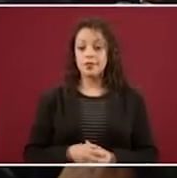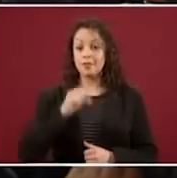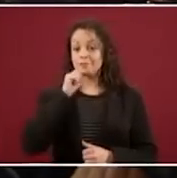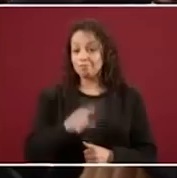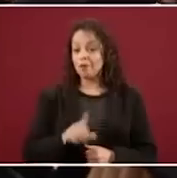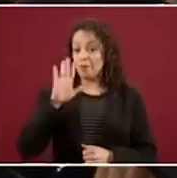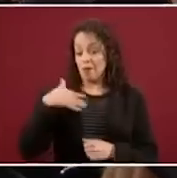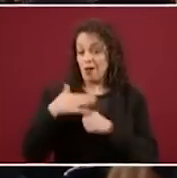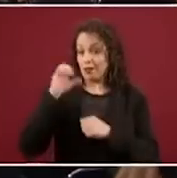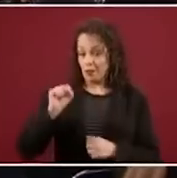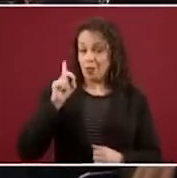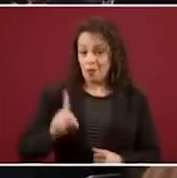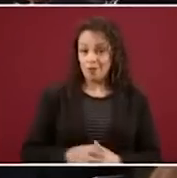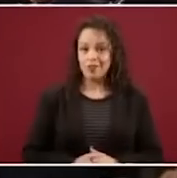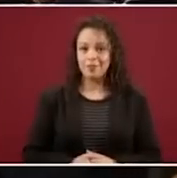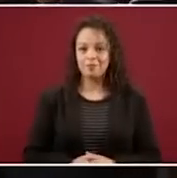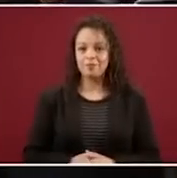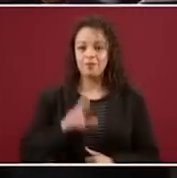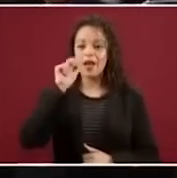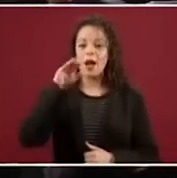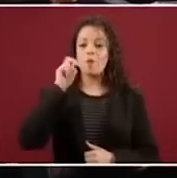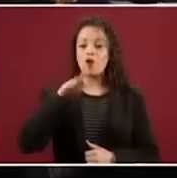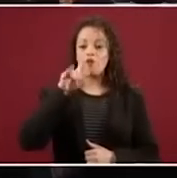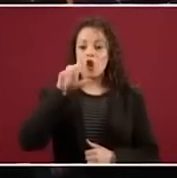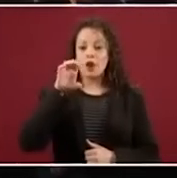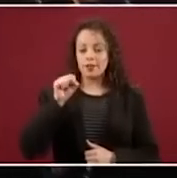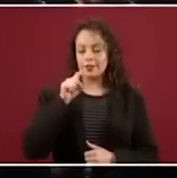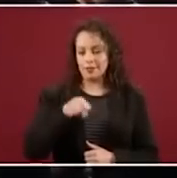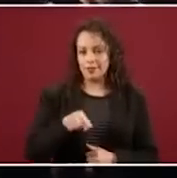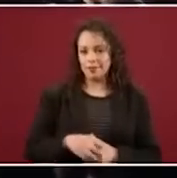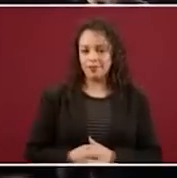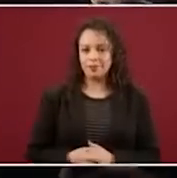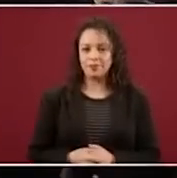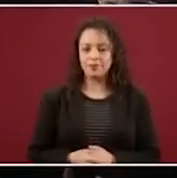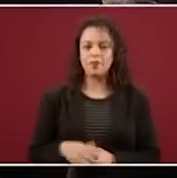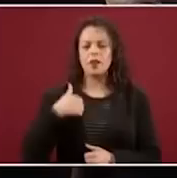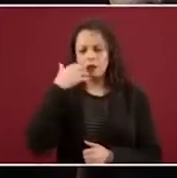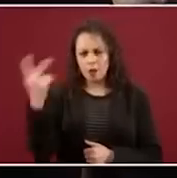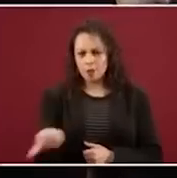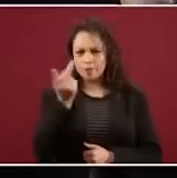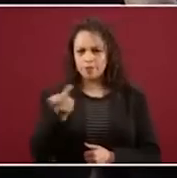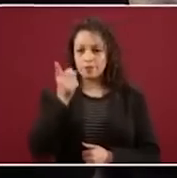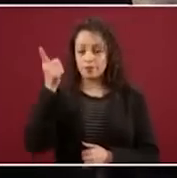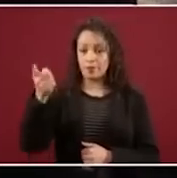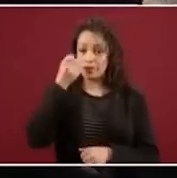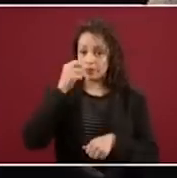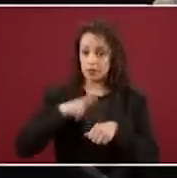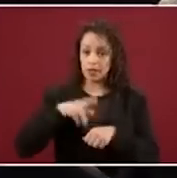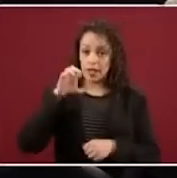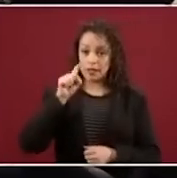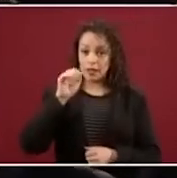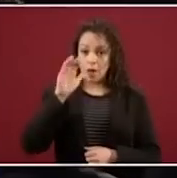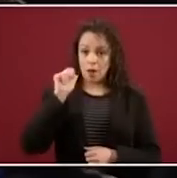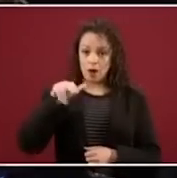Buenos días, presidente. Ramón Flores, corresponsal de Contrapeso Digital. Si me permite una pregunta para el secretario Esteban Moctezuma, por